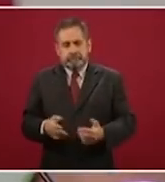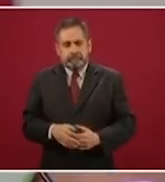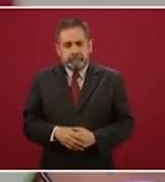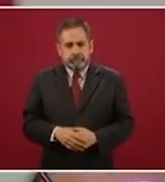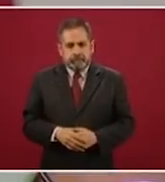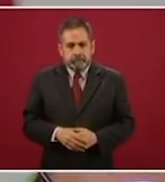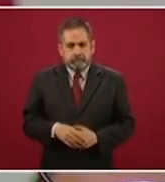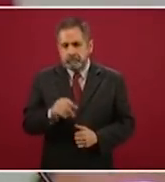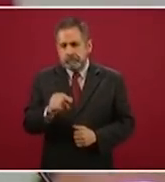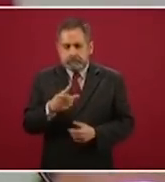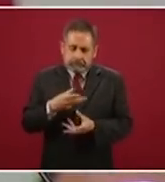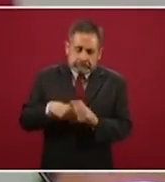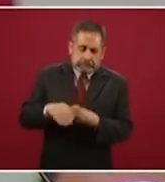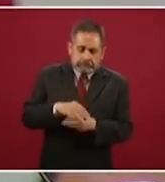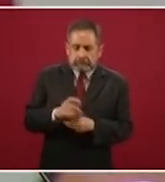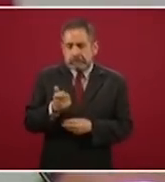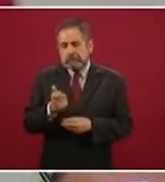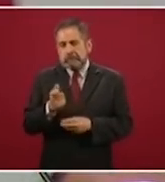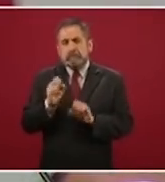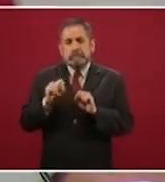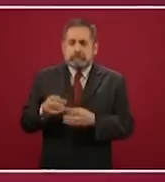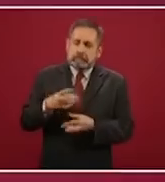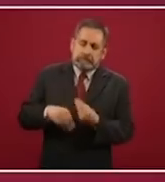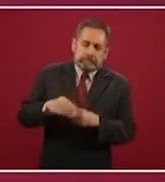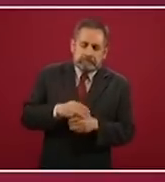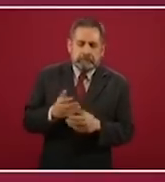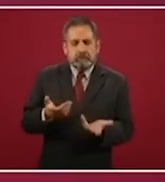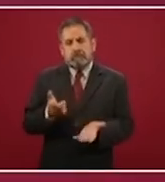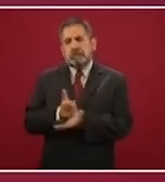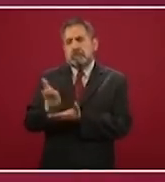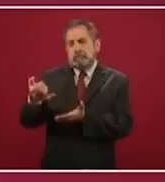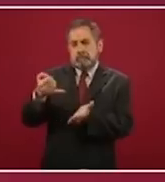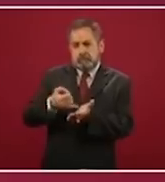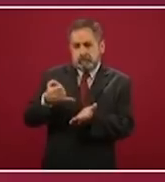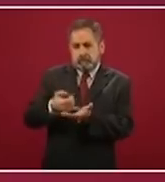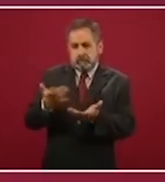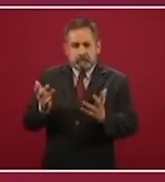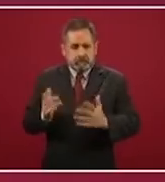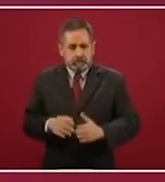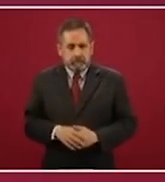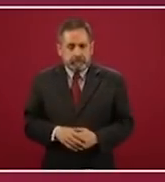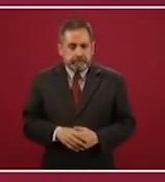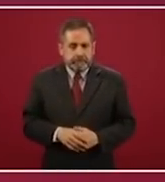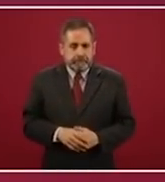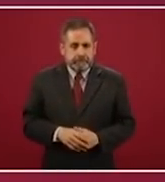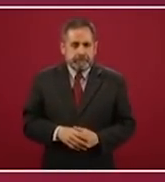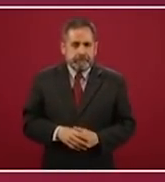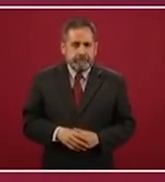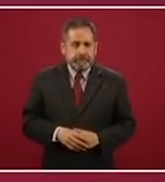con pocas utilidades o sin utilidades, porque pagaba impuestos.